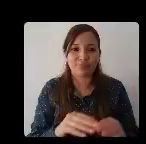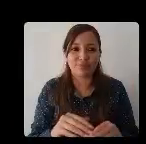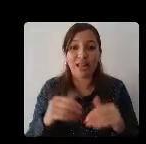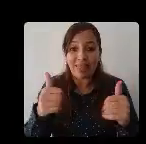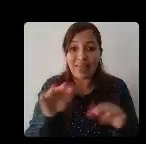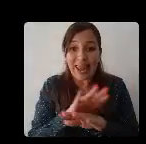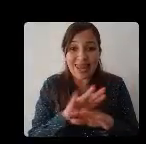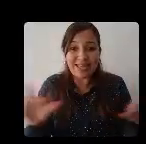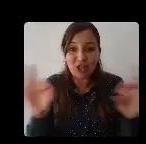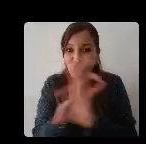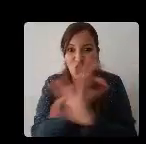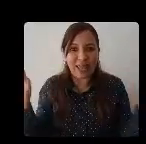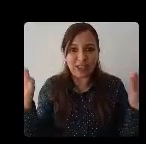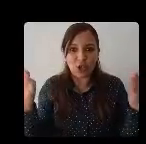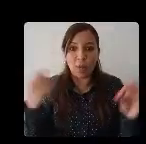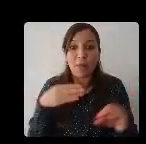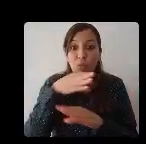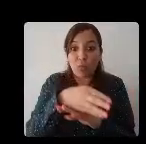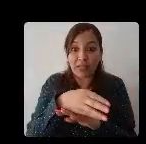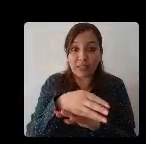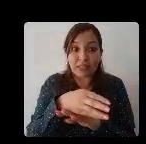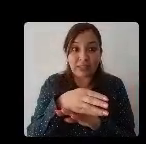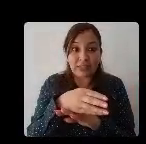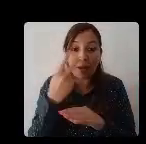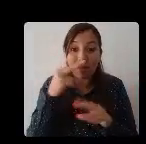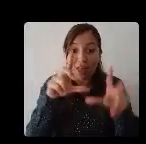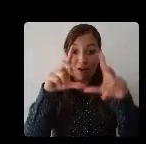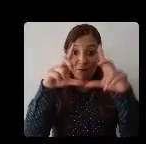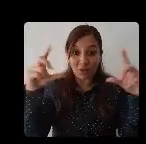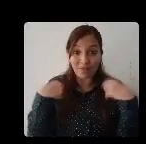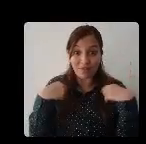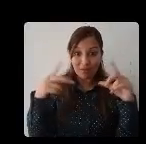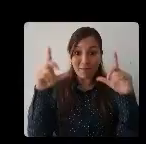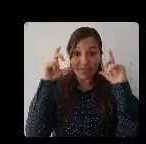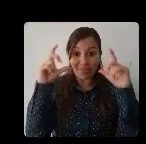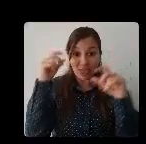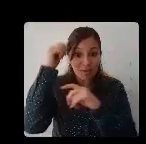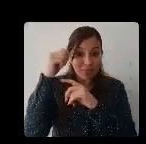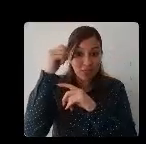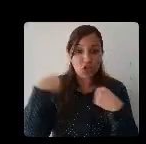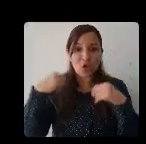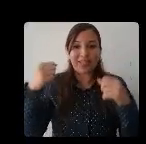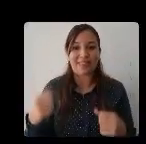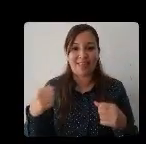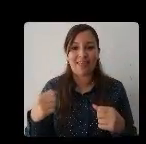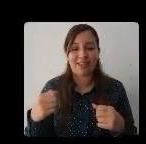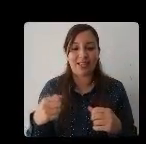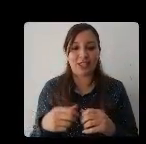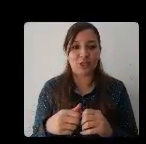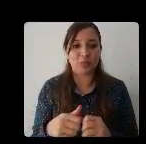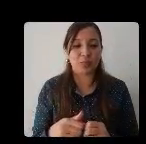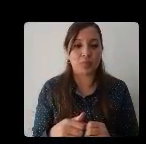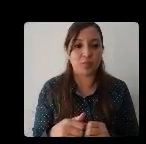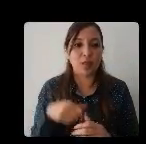presentando ahora. Y algunas cosas, ¿no? También hemos podido implementar nuestros protocolos de bioseguridad,